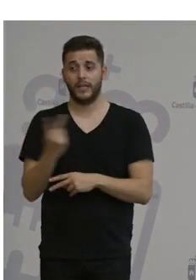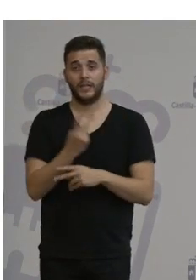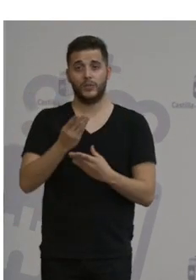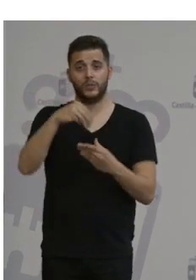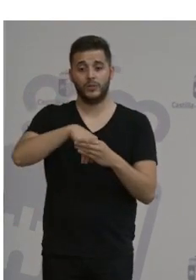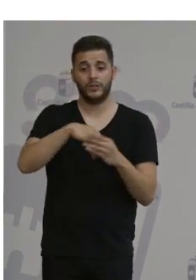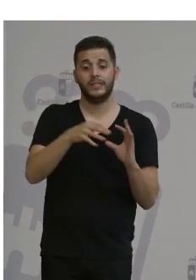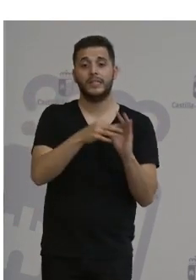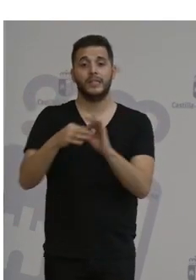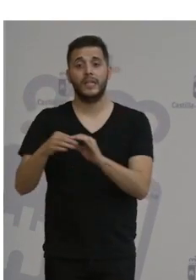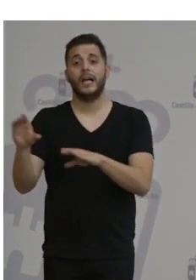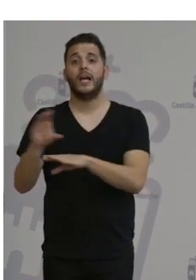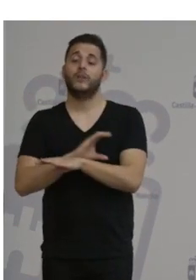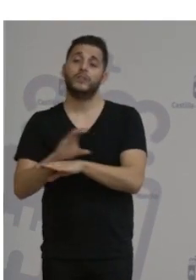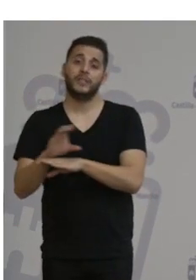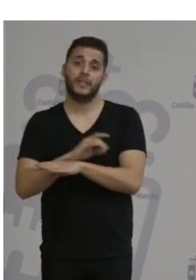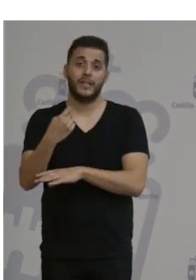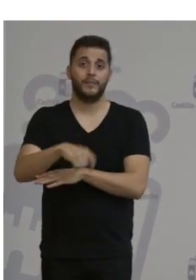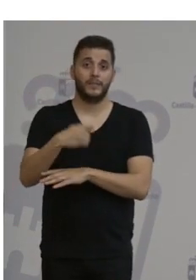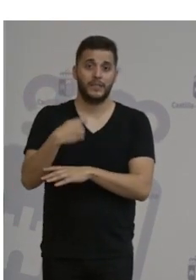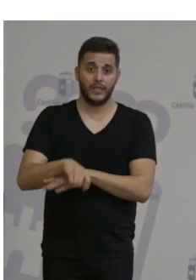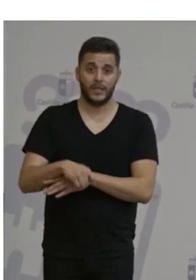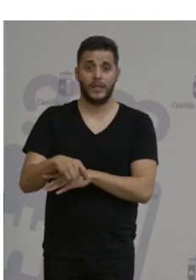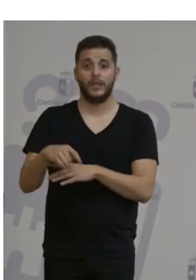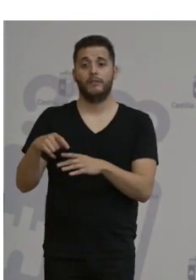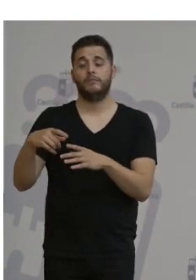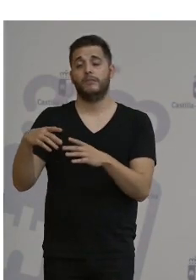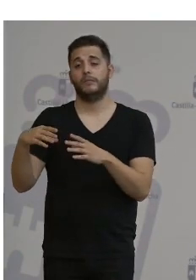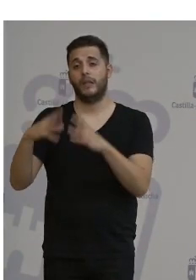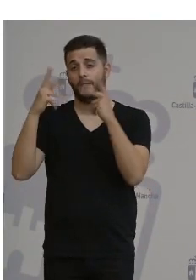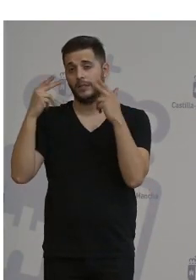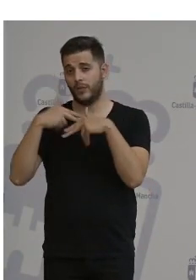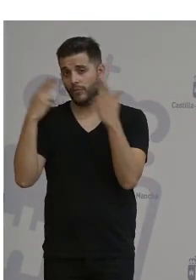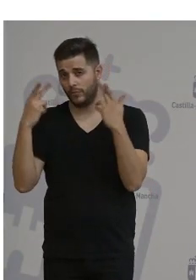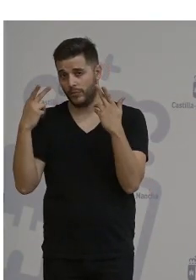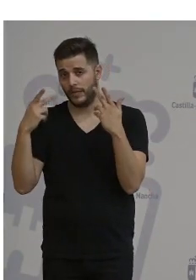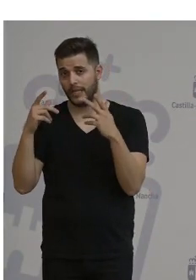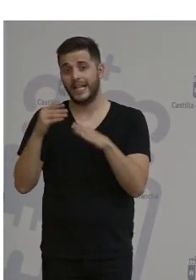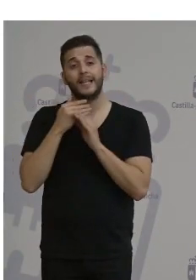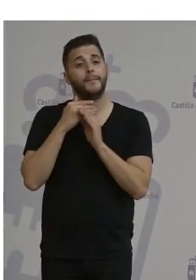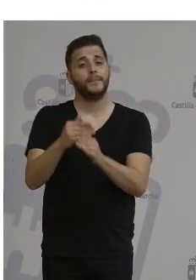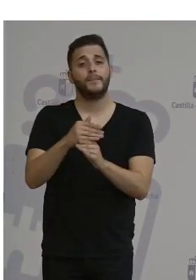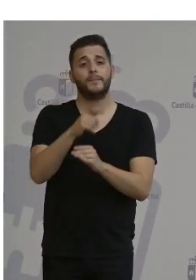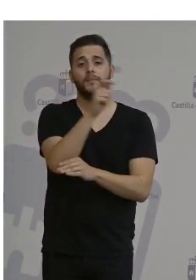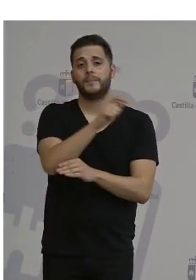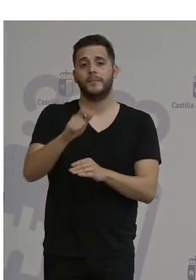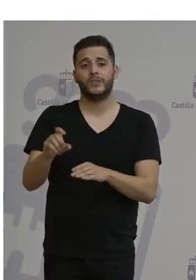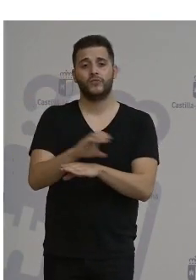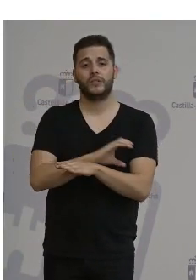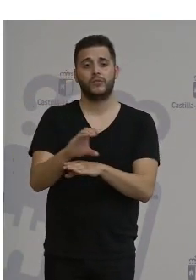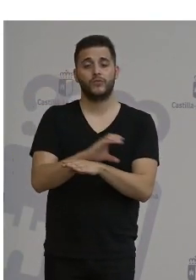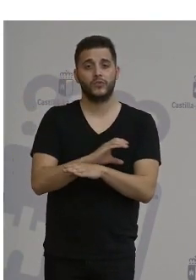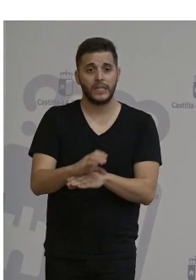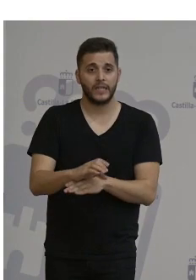Consejería de Presidencia, Administración Pública e Interior de la Junta y personas en el resto de consejerías y agencias